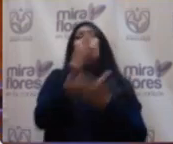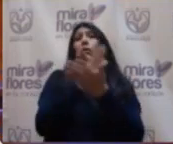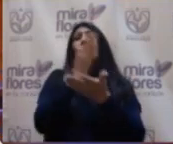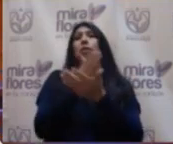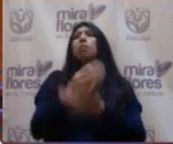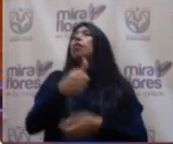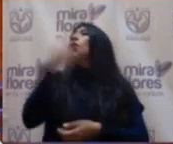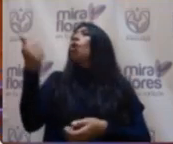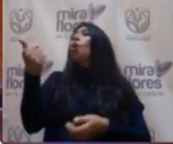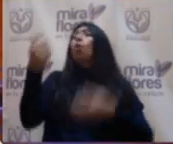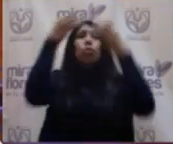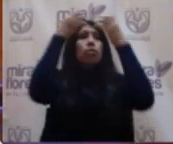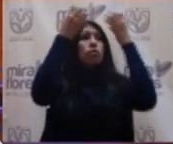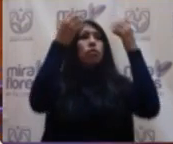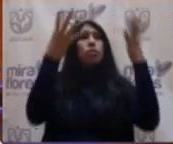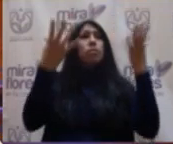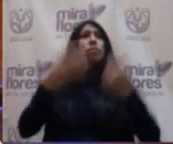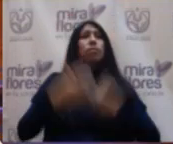¿Algún otro informe?